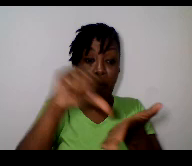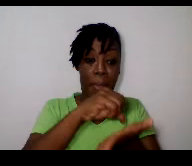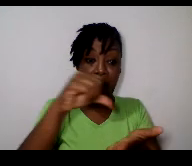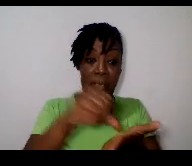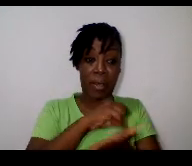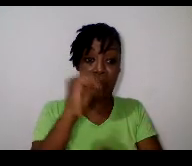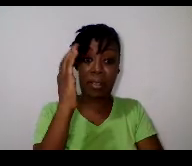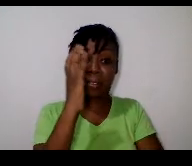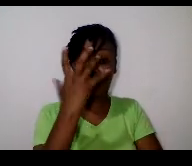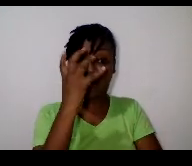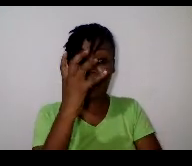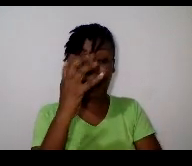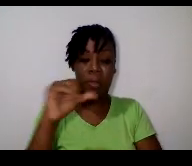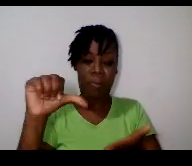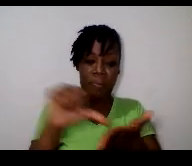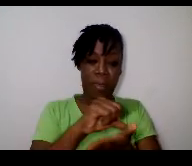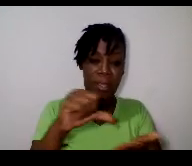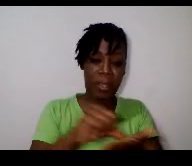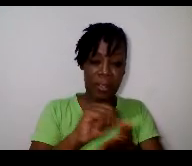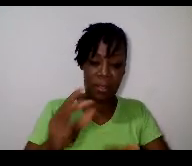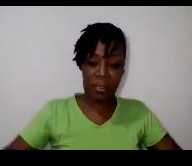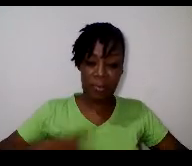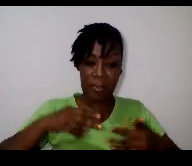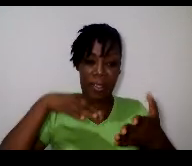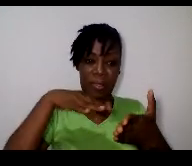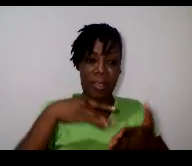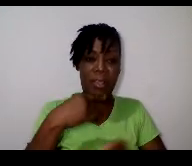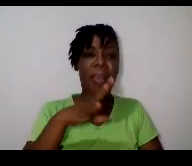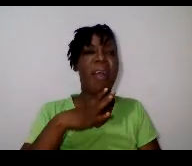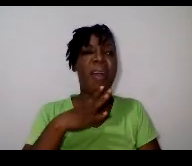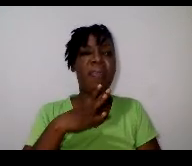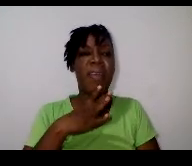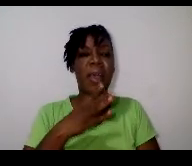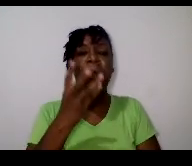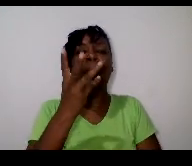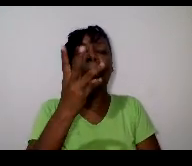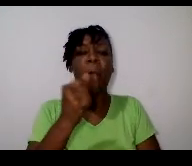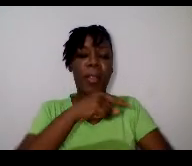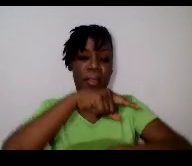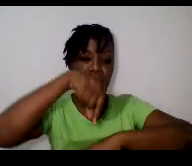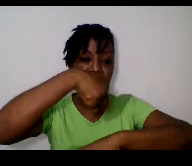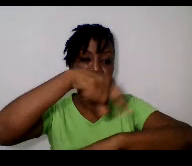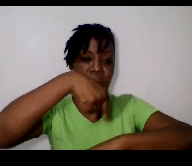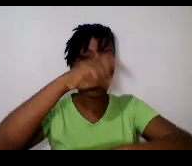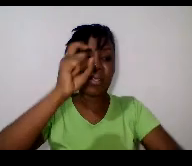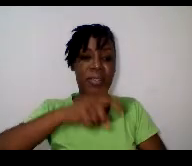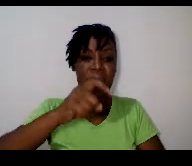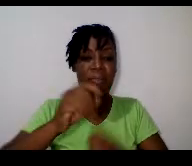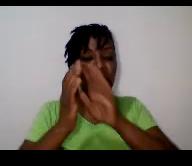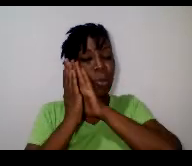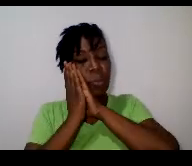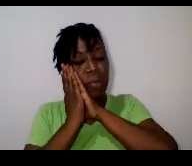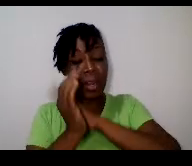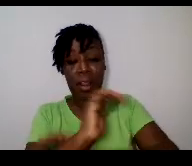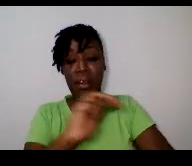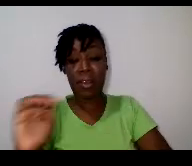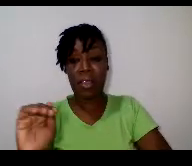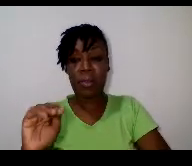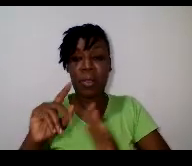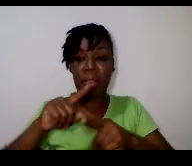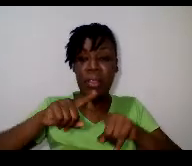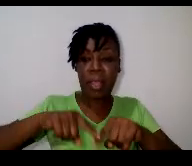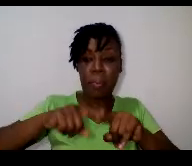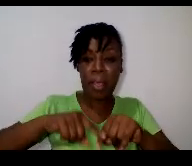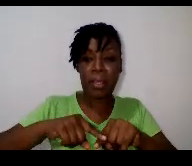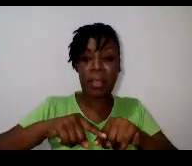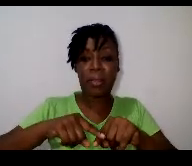se habla de la cantidad de horas que debe dormir cada niño según su edad. Entonces, eso es